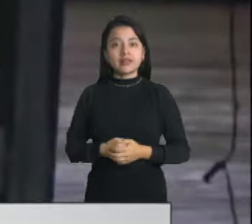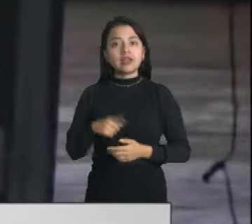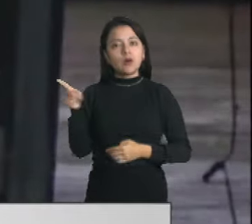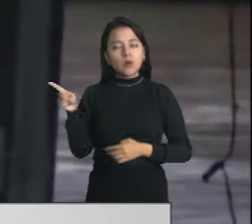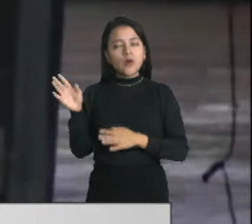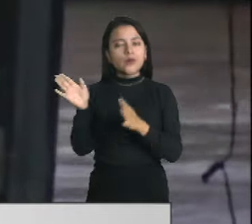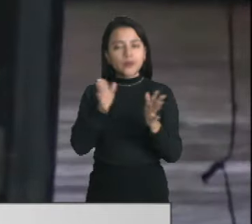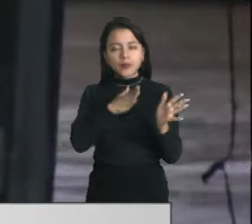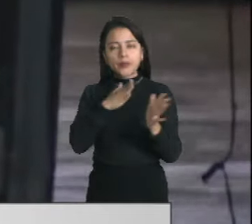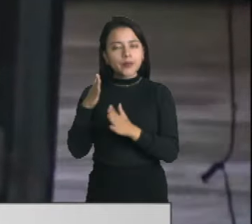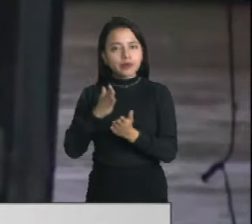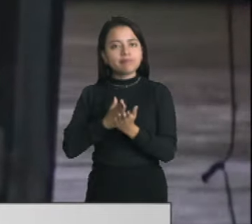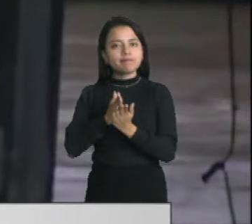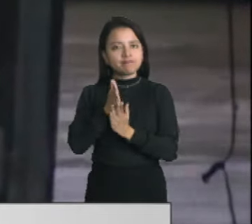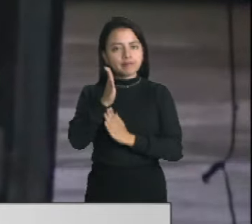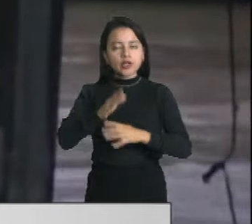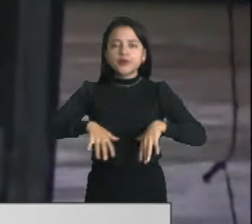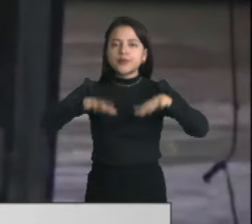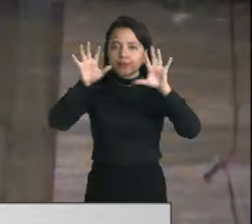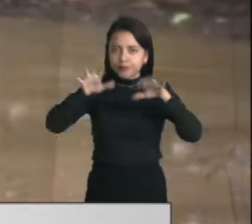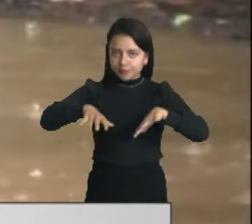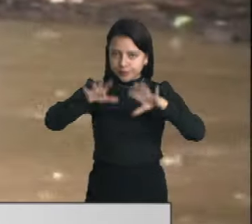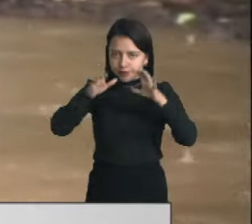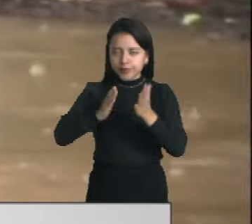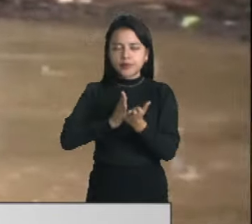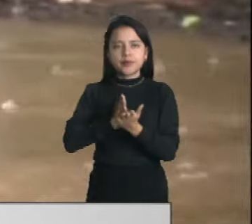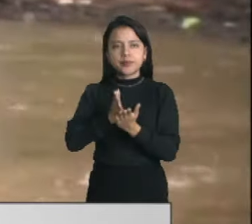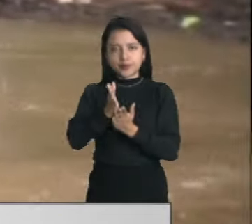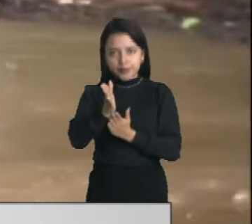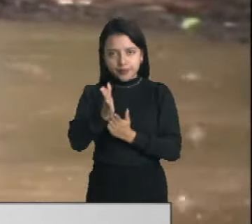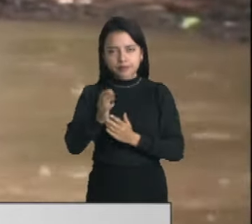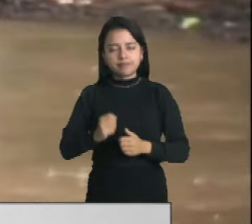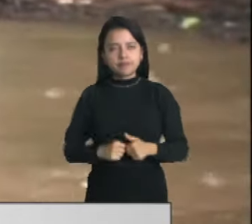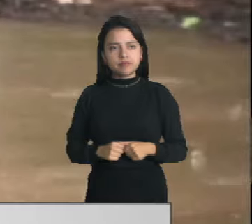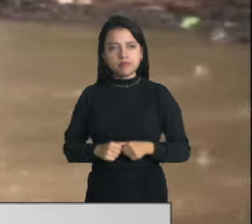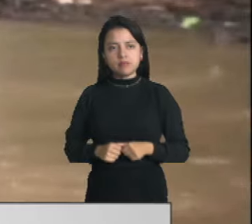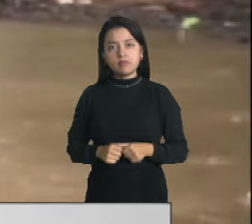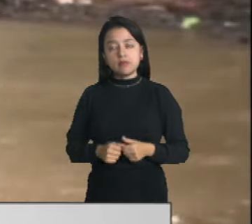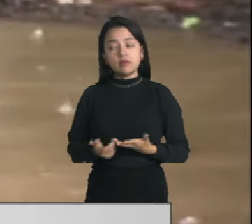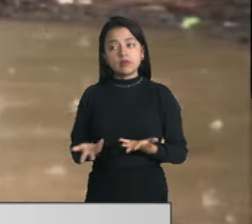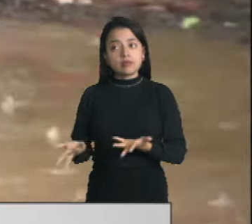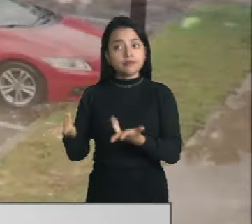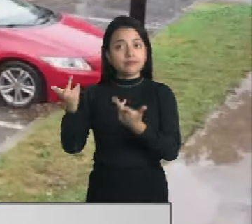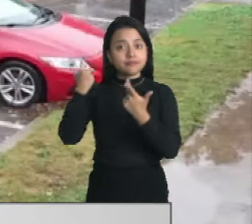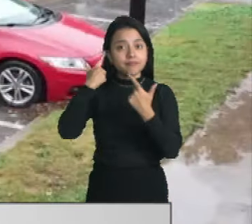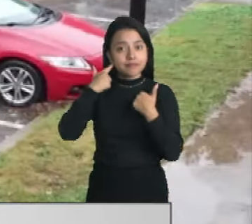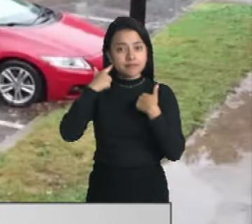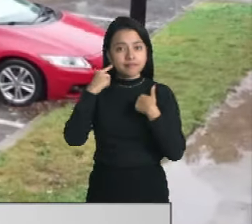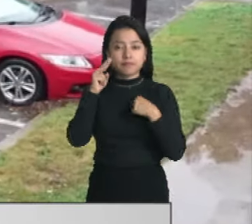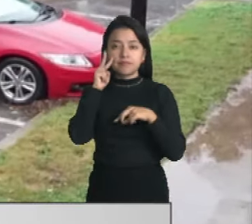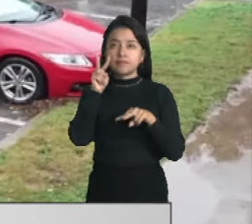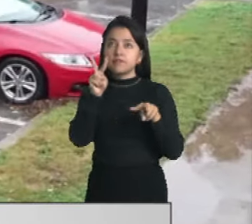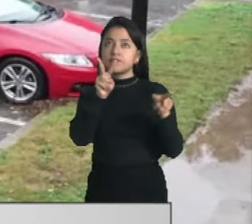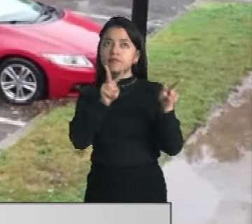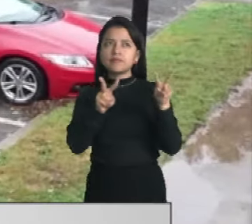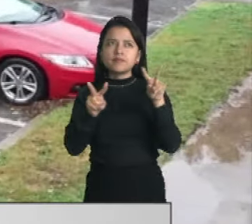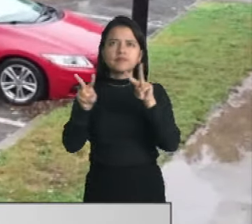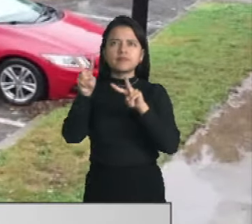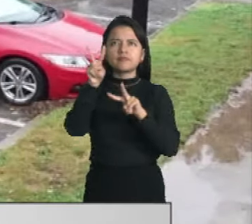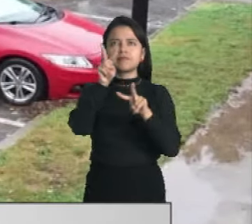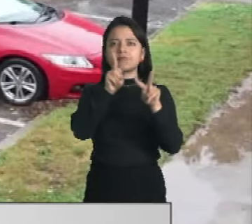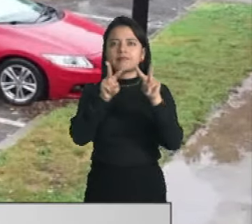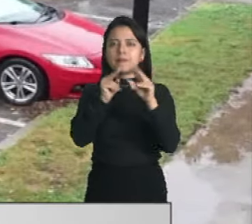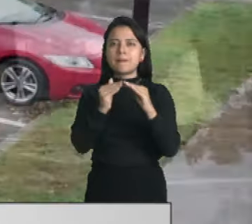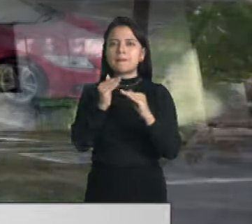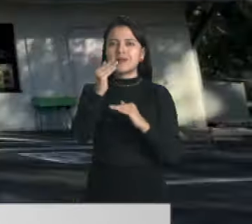los vientos intensos, las fuertes lluvias y las marejadas ciclónicas. De acuerdo con los portales meteorológicos, hay más de